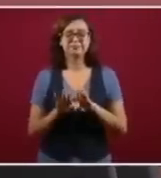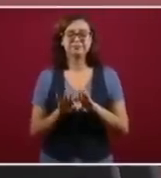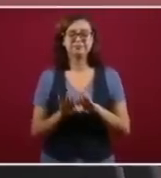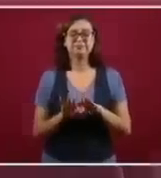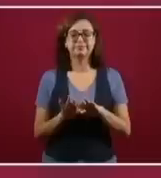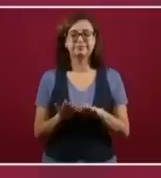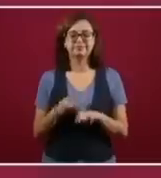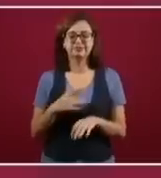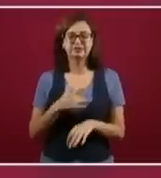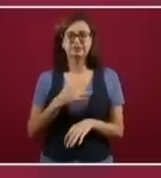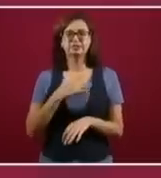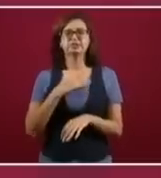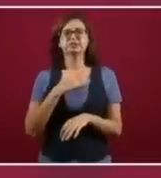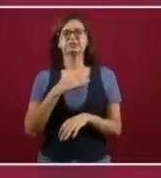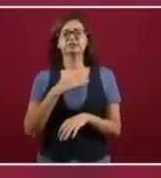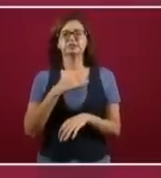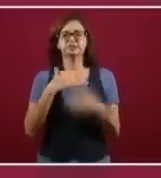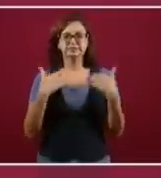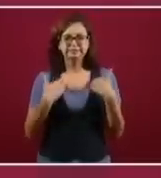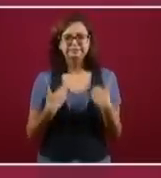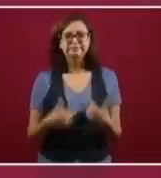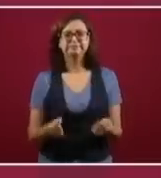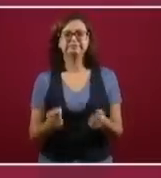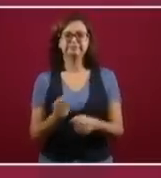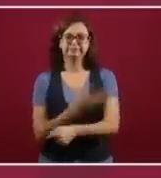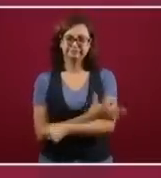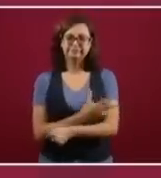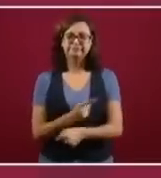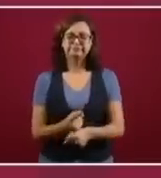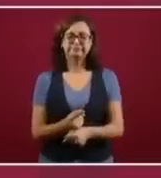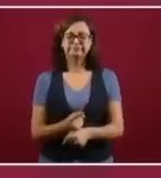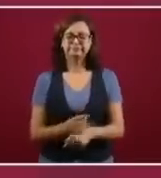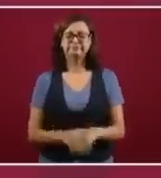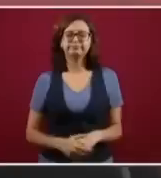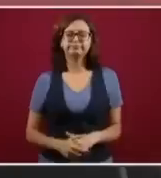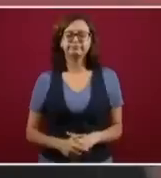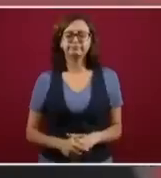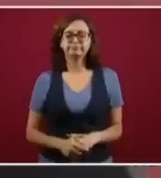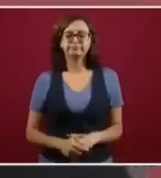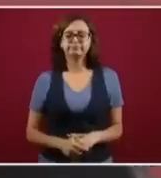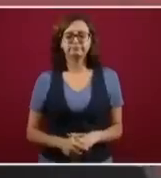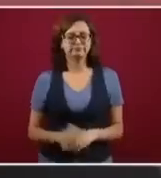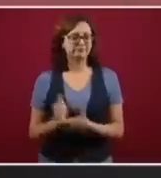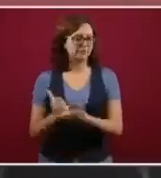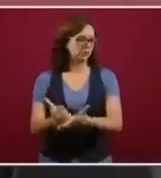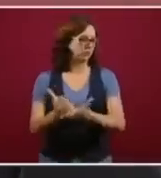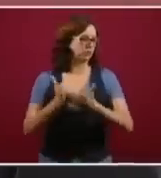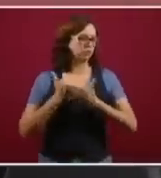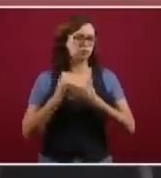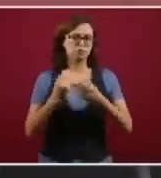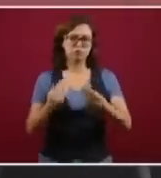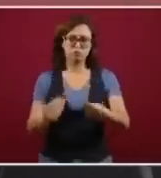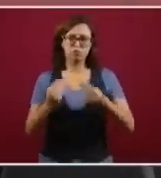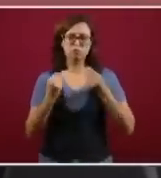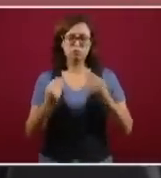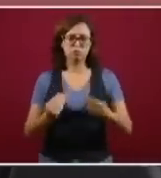gente sensible, gente honesta. Entonces me están ayudando mucho.